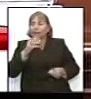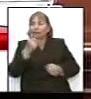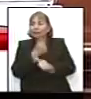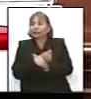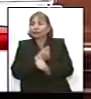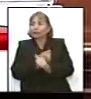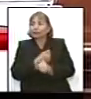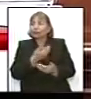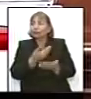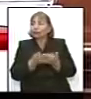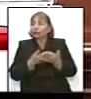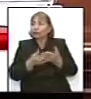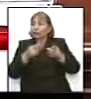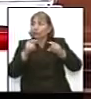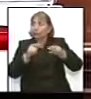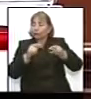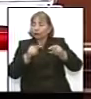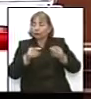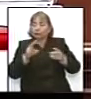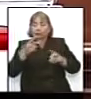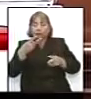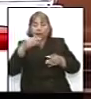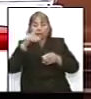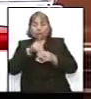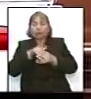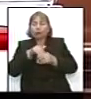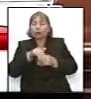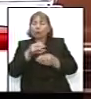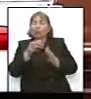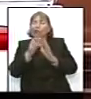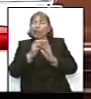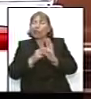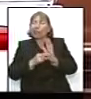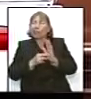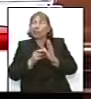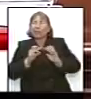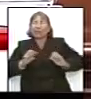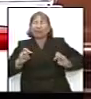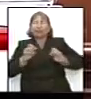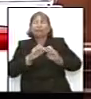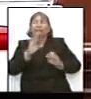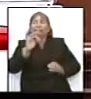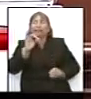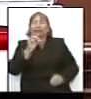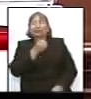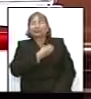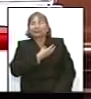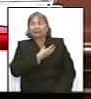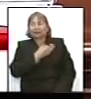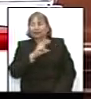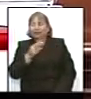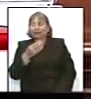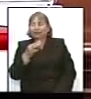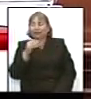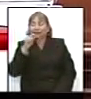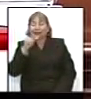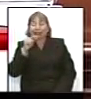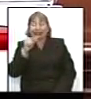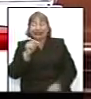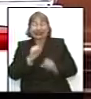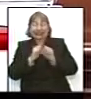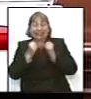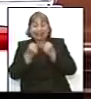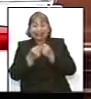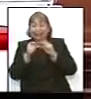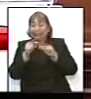Ayacucho, el cual fue aprobado en segunda votación en la sesión del Pleno del Congreso del 8 de mayo de 2019. En dicha sesión del Pleno